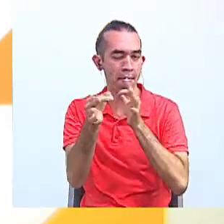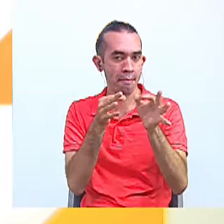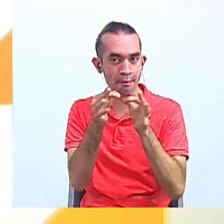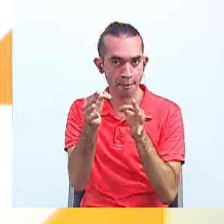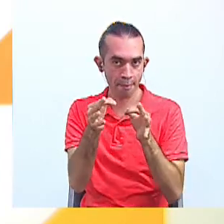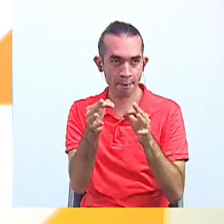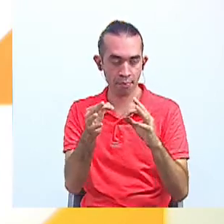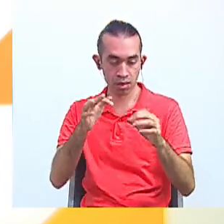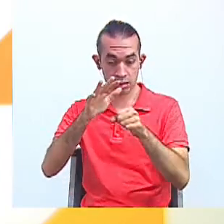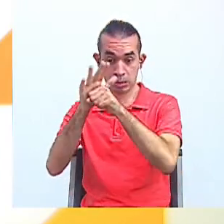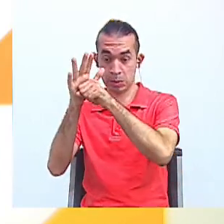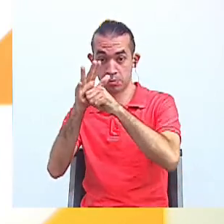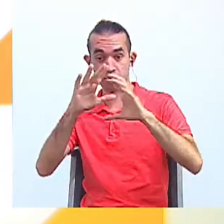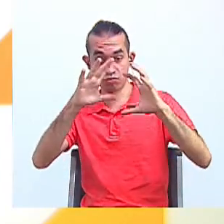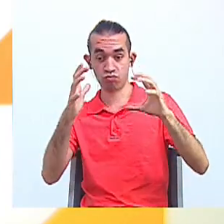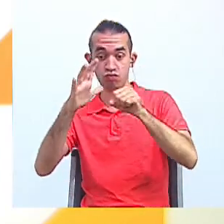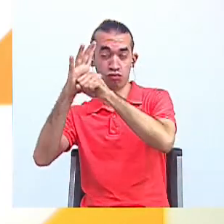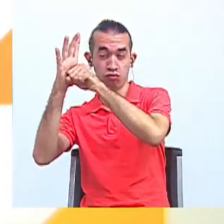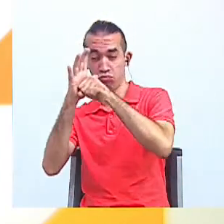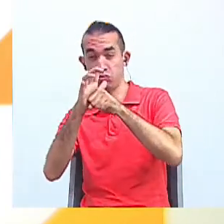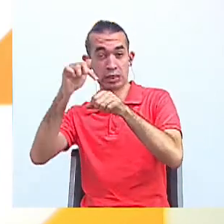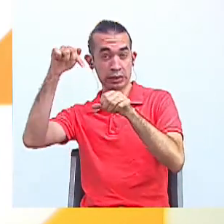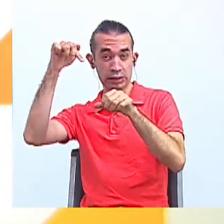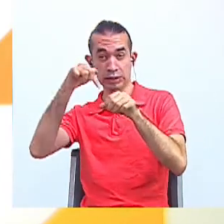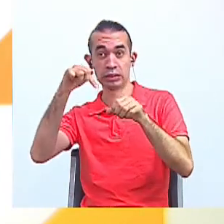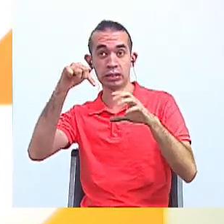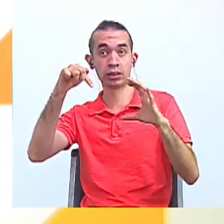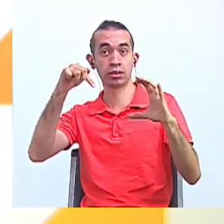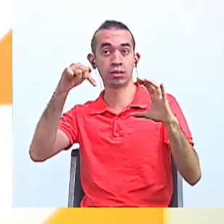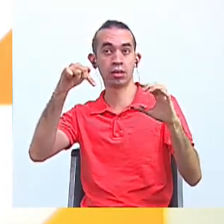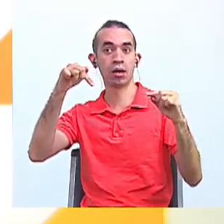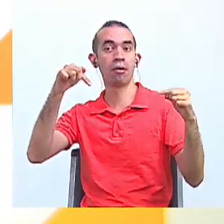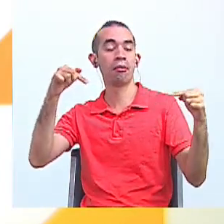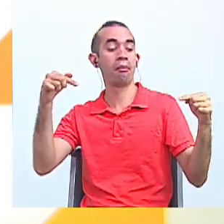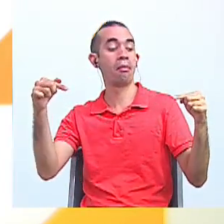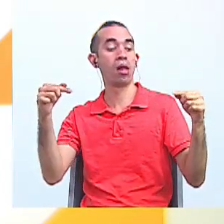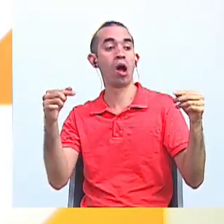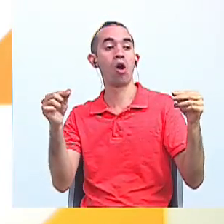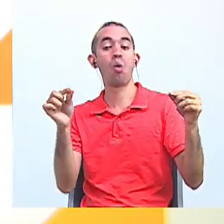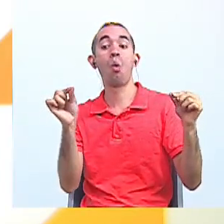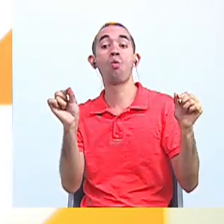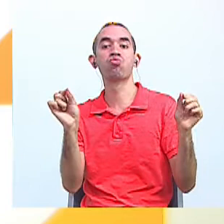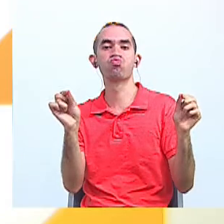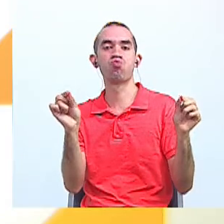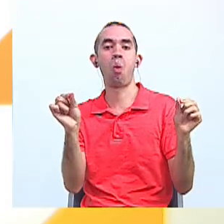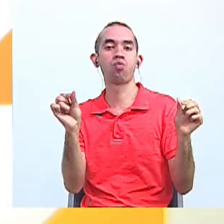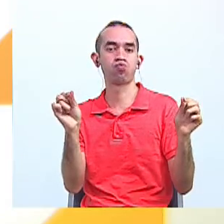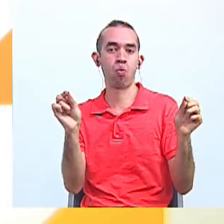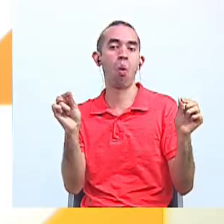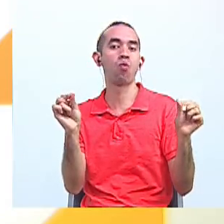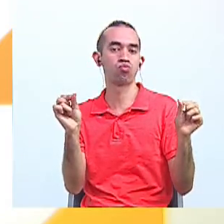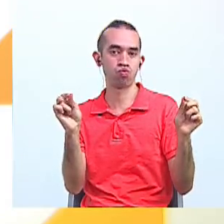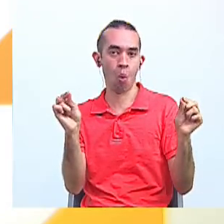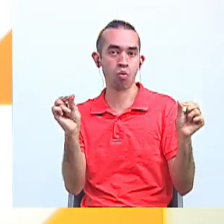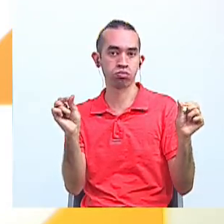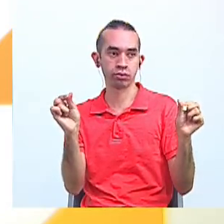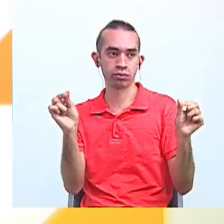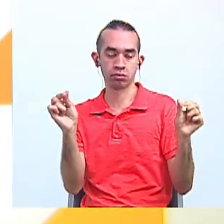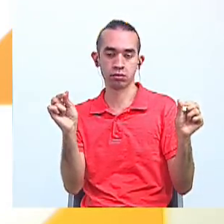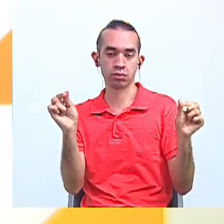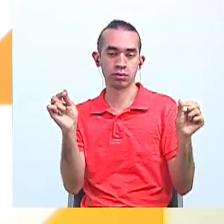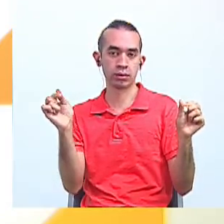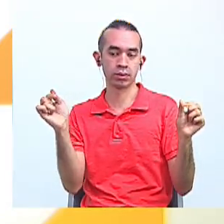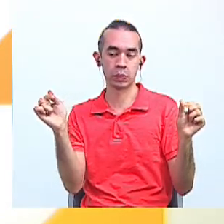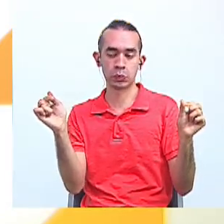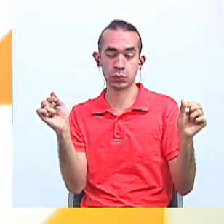aunque ejercemos una presión sobre el globo, si lo hacemos por las partes donde hay mayor elasticidad, el globo no se